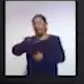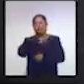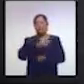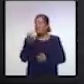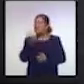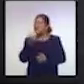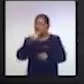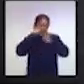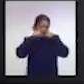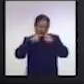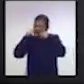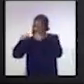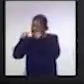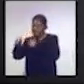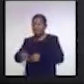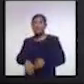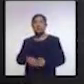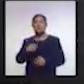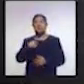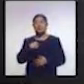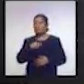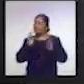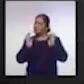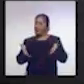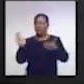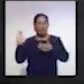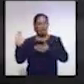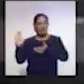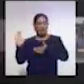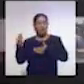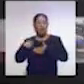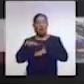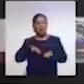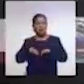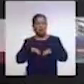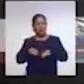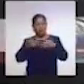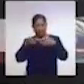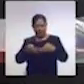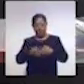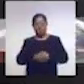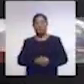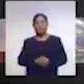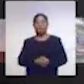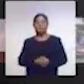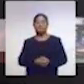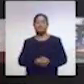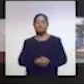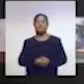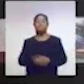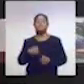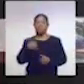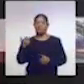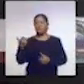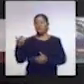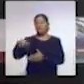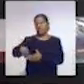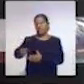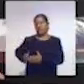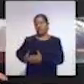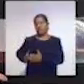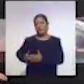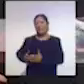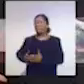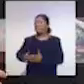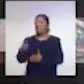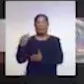atención y que yo estoy comprometida a hacerlo y que bueno, pues, con los recursos que tengo propios no